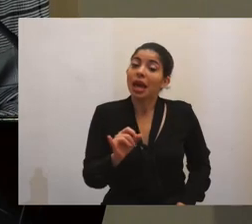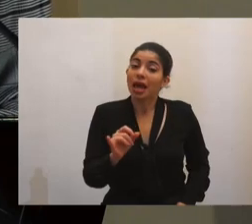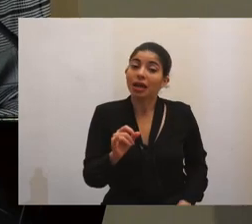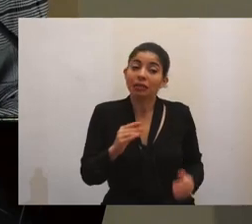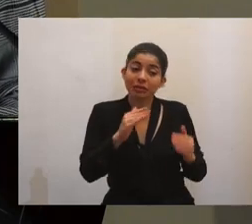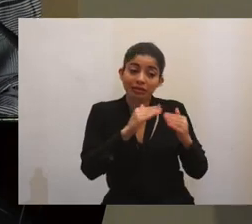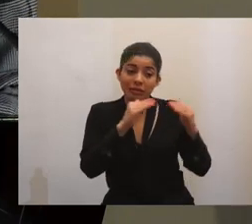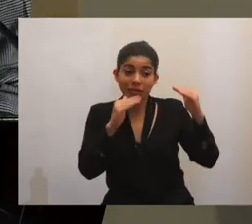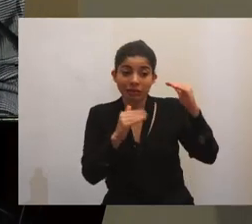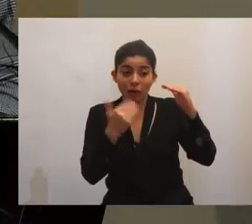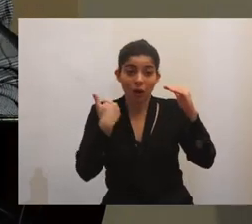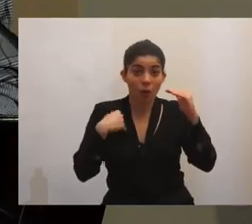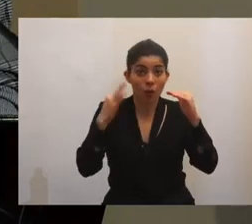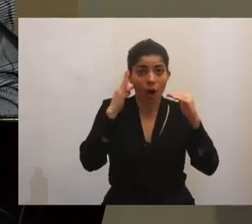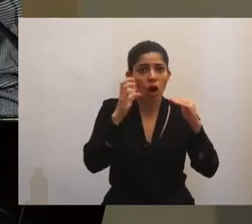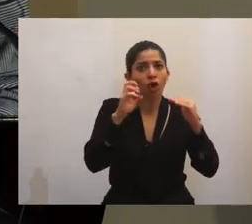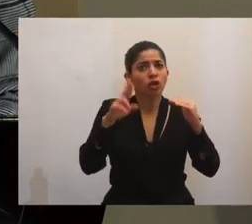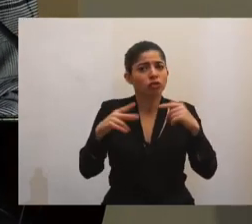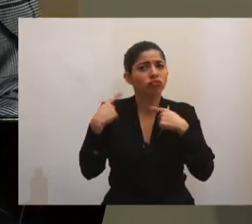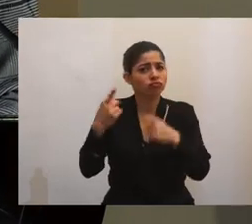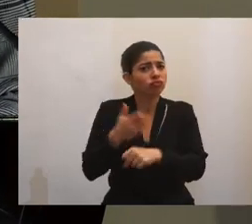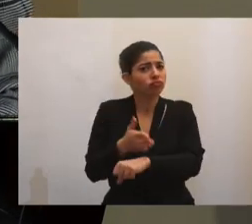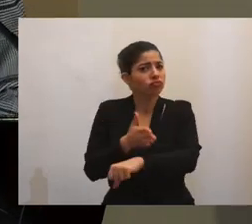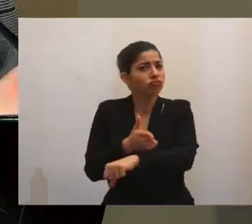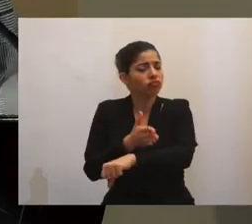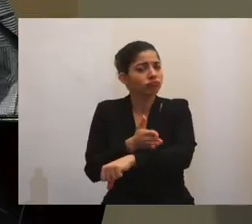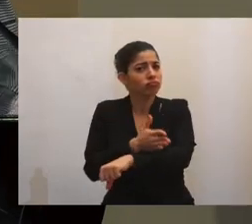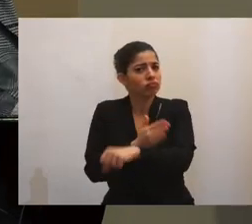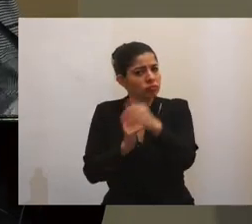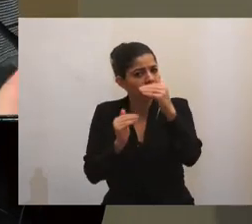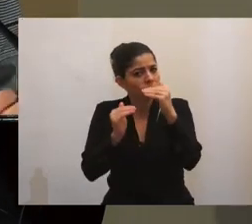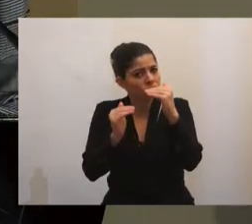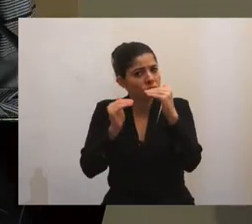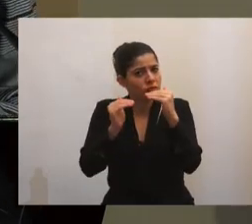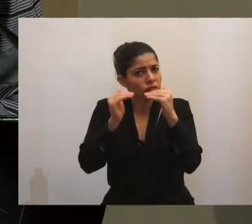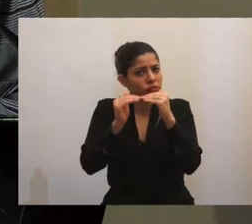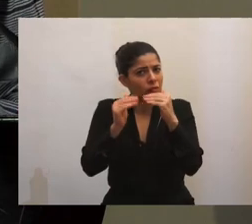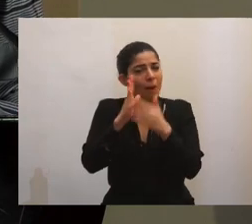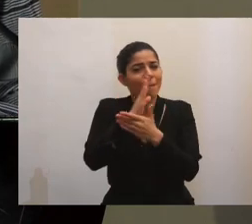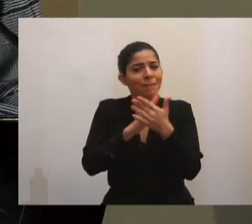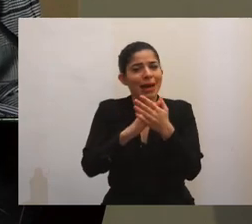brecha de equidad de género, Costa Rica ha venido avanzando. Tres de los cuatro ejes